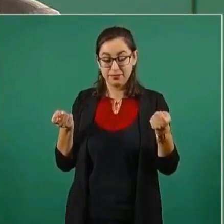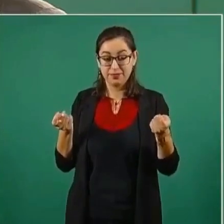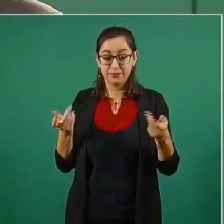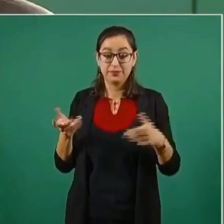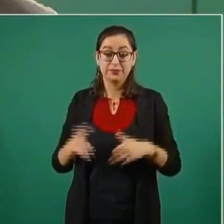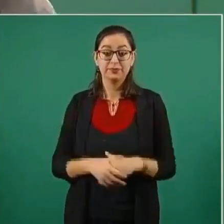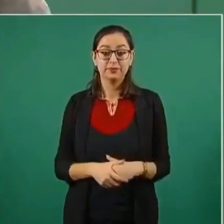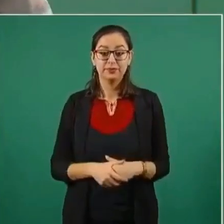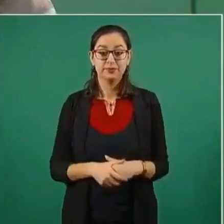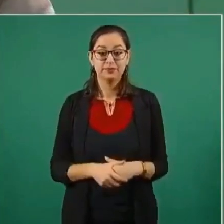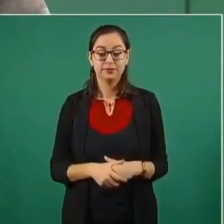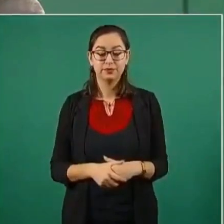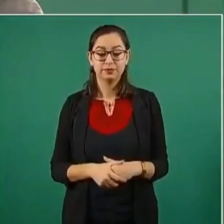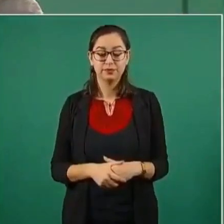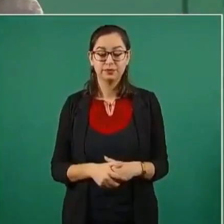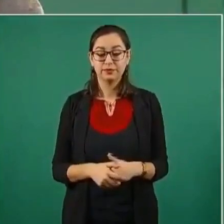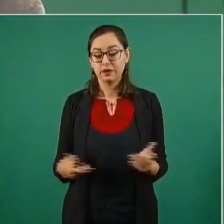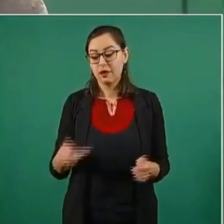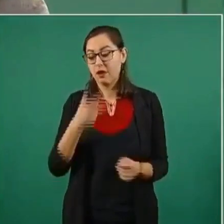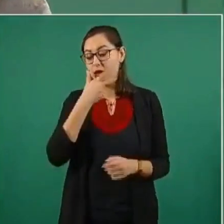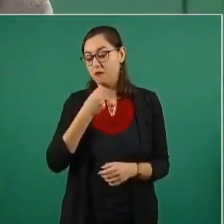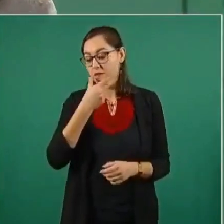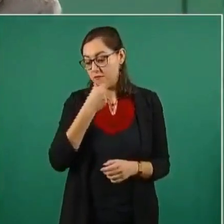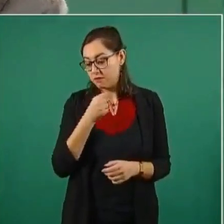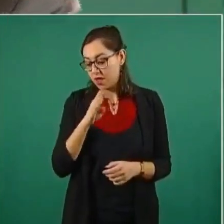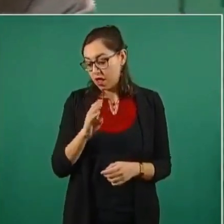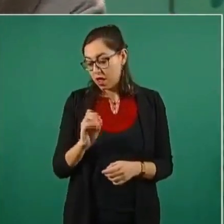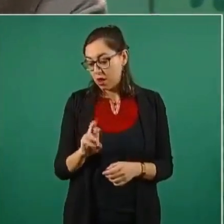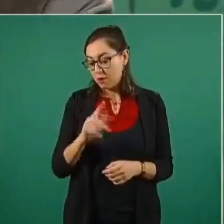en palabras de Borges,